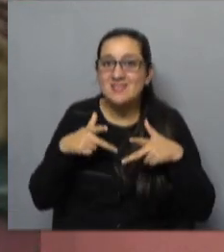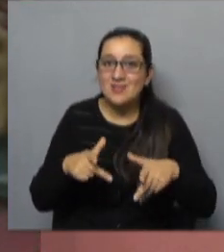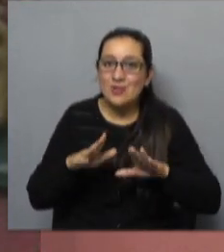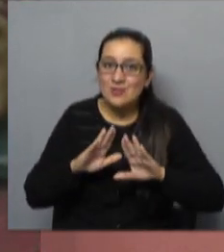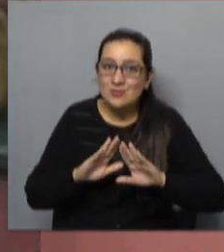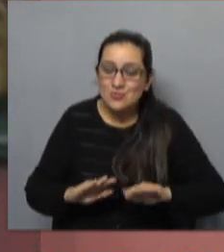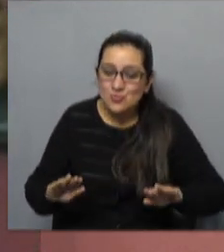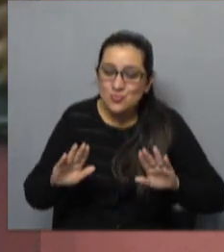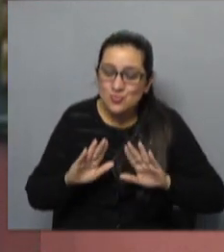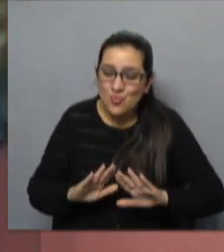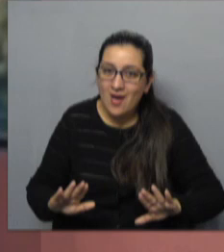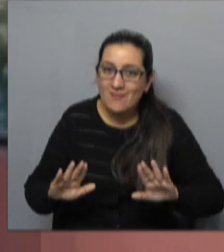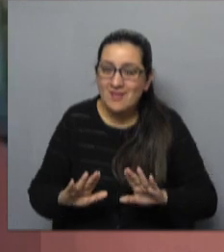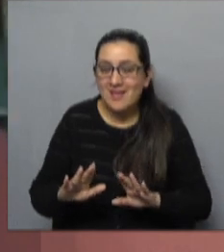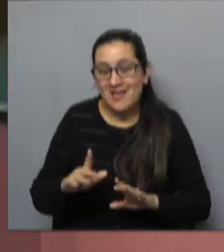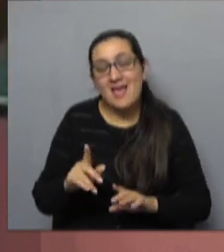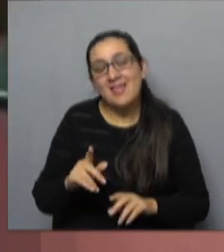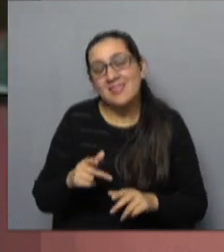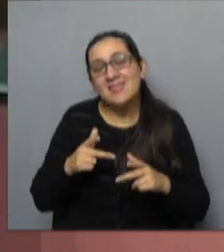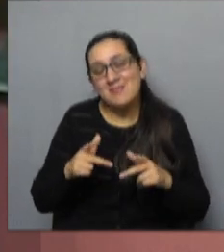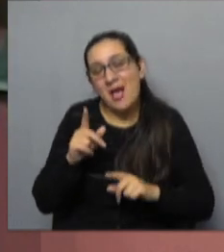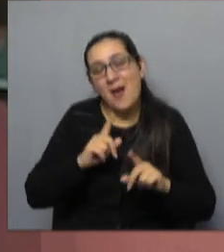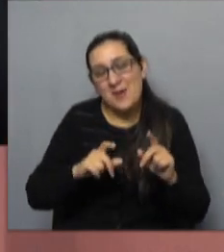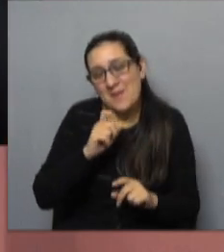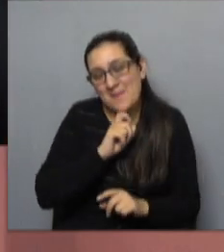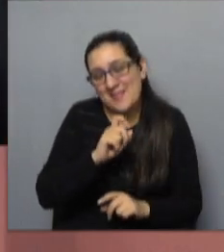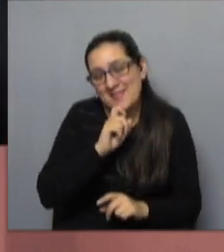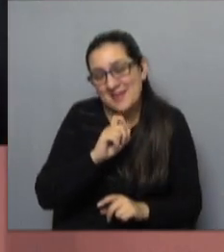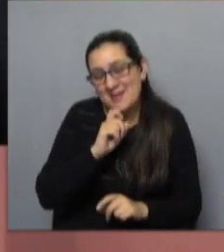suavemente, mentiras de por medio. Hasta el día de hoy,